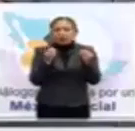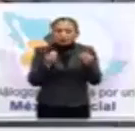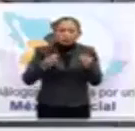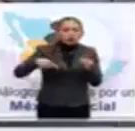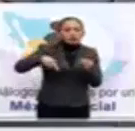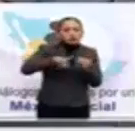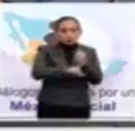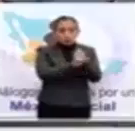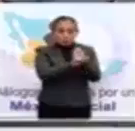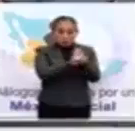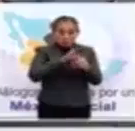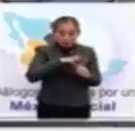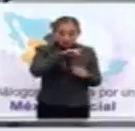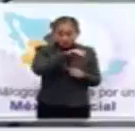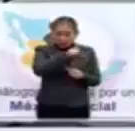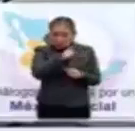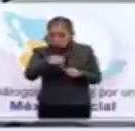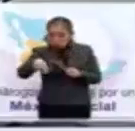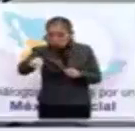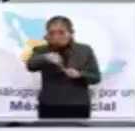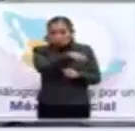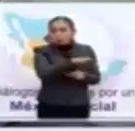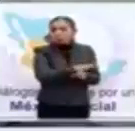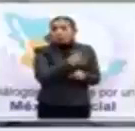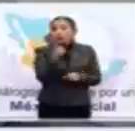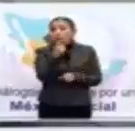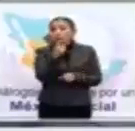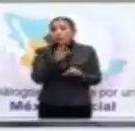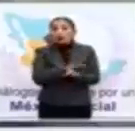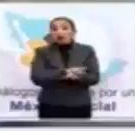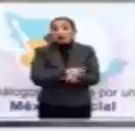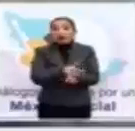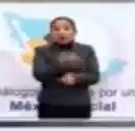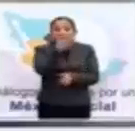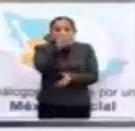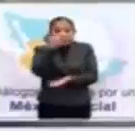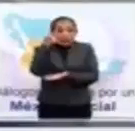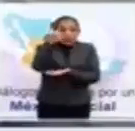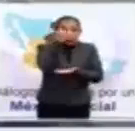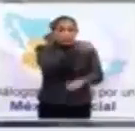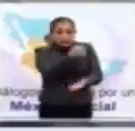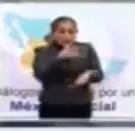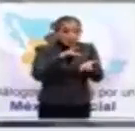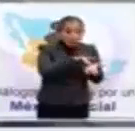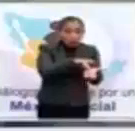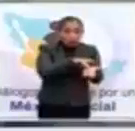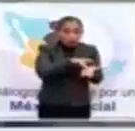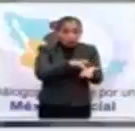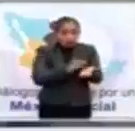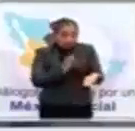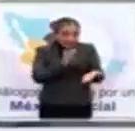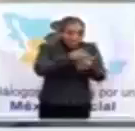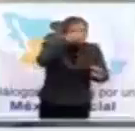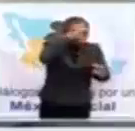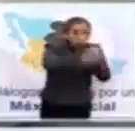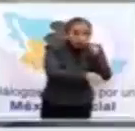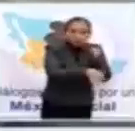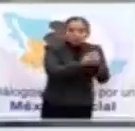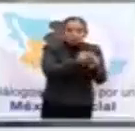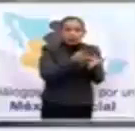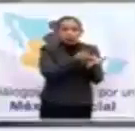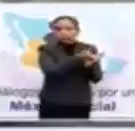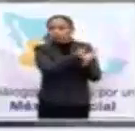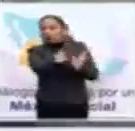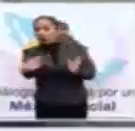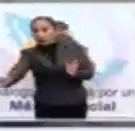los problemas que tenemos es porque los recursos no llegan a donde deben de llegar y no llegan